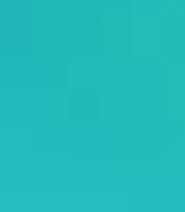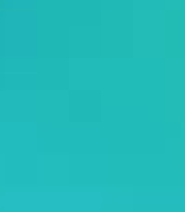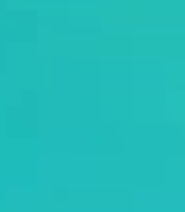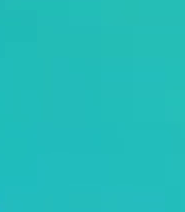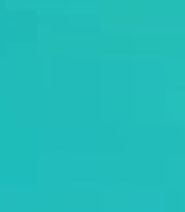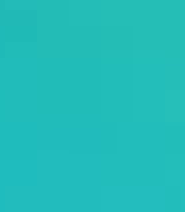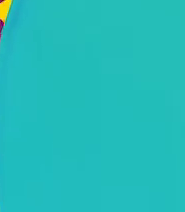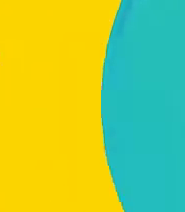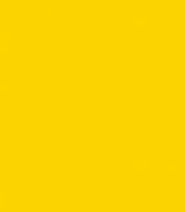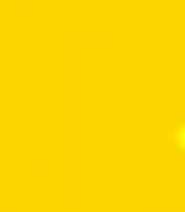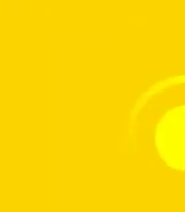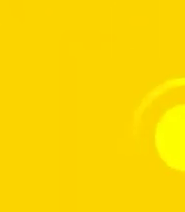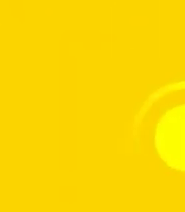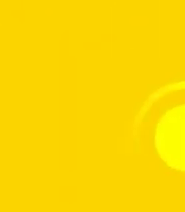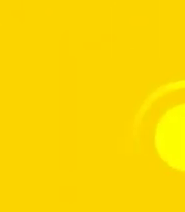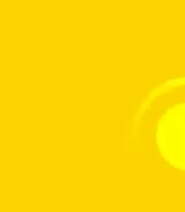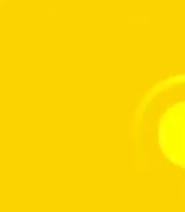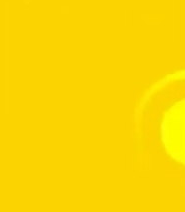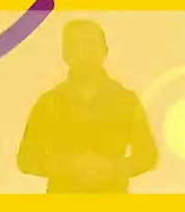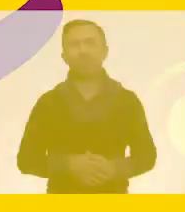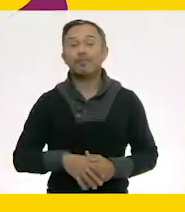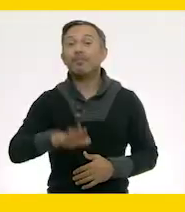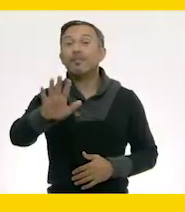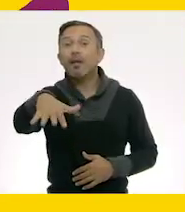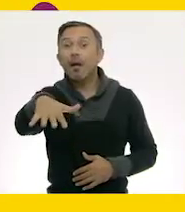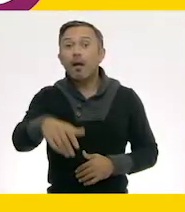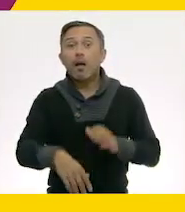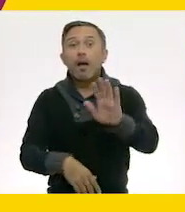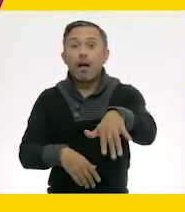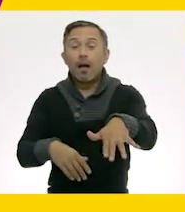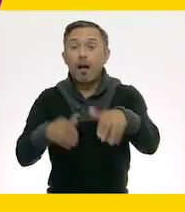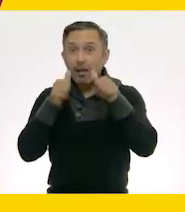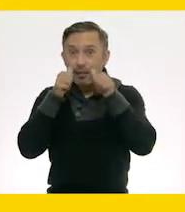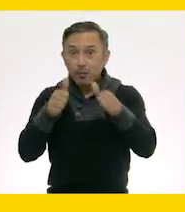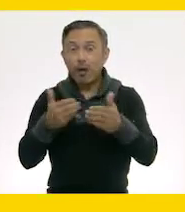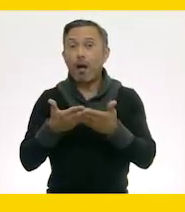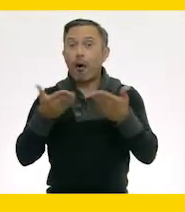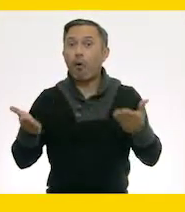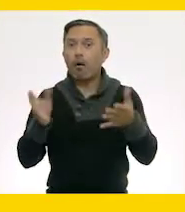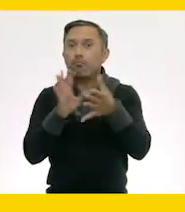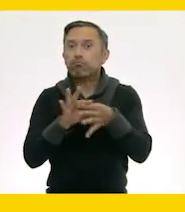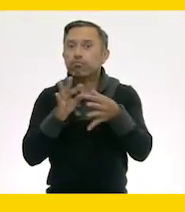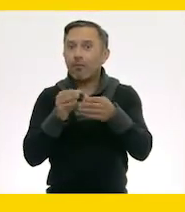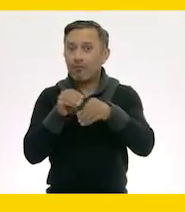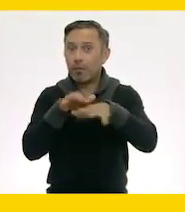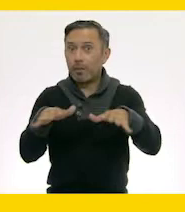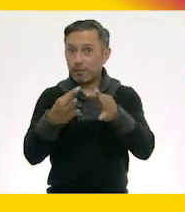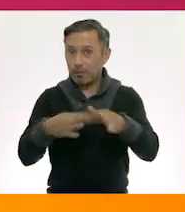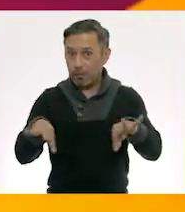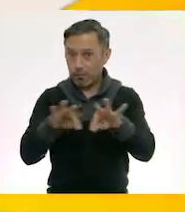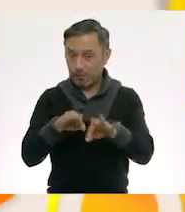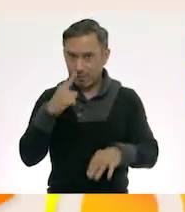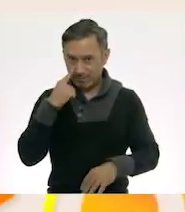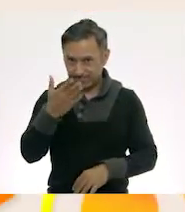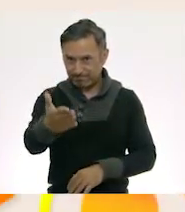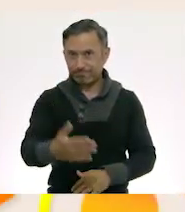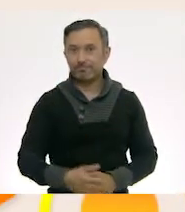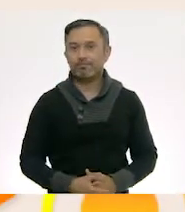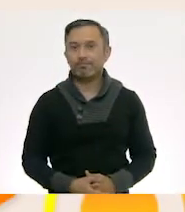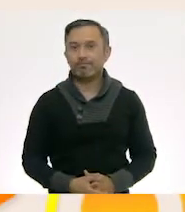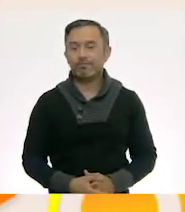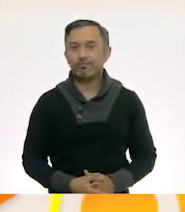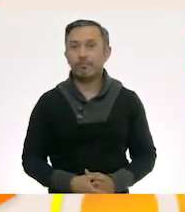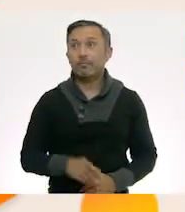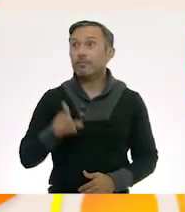aprendeencasa.cep.gov.mx. ¡Atención! ¡Atención! A continuación, información importante. A este